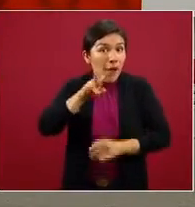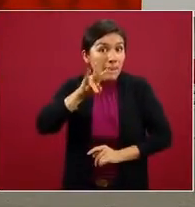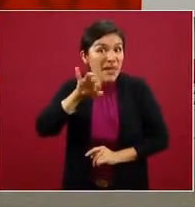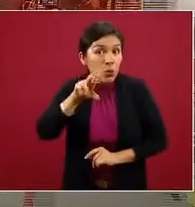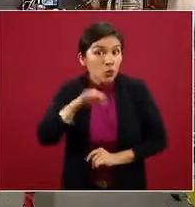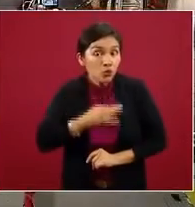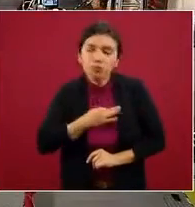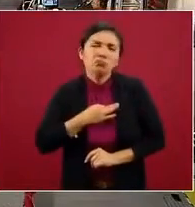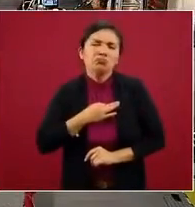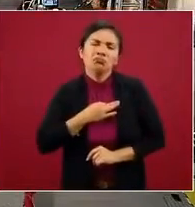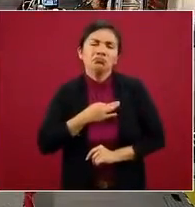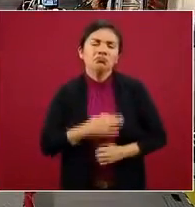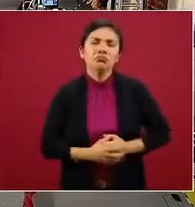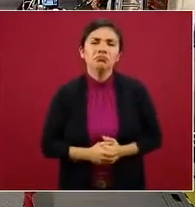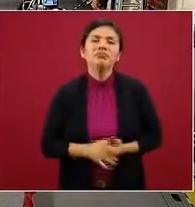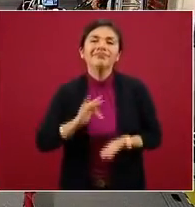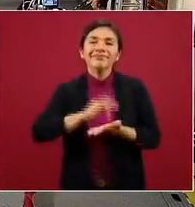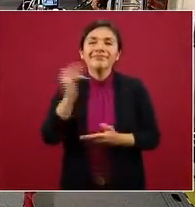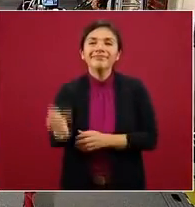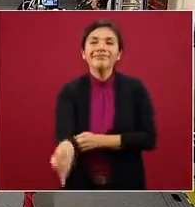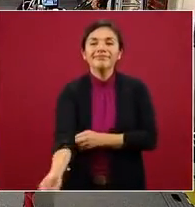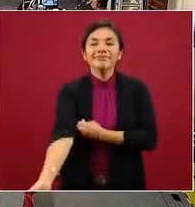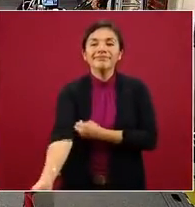gracias. Alejandro Alemán, por favor.